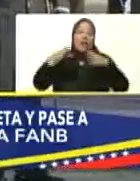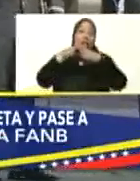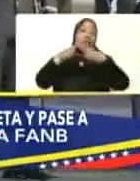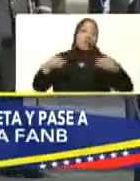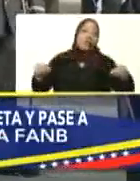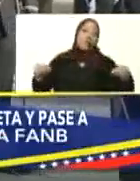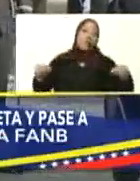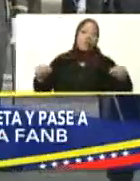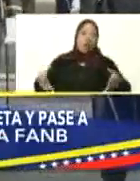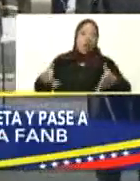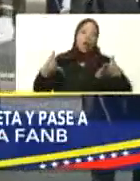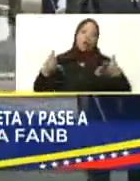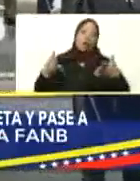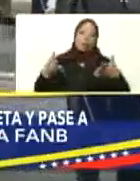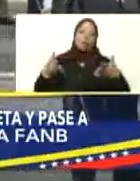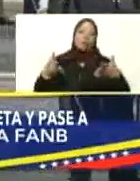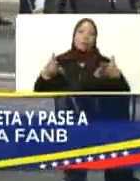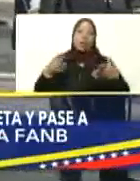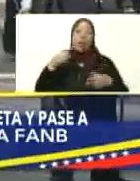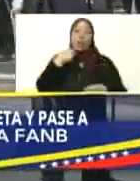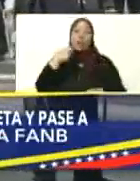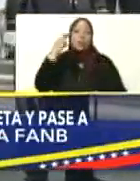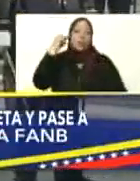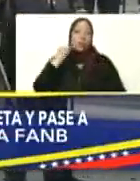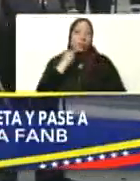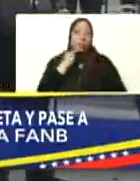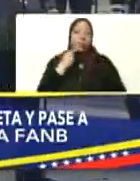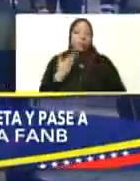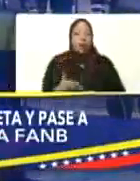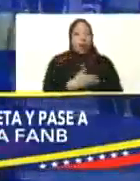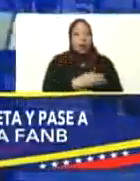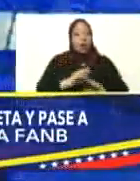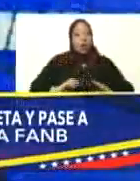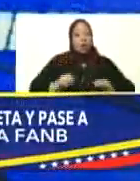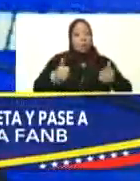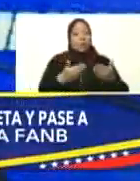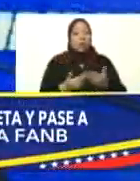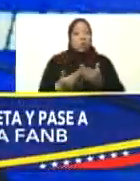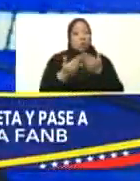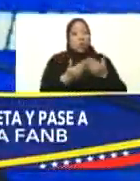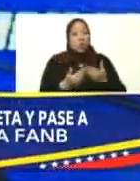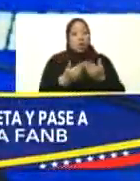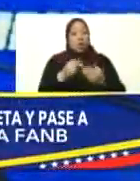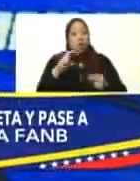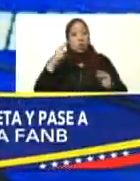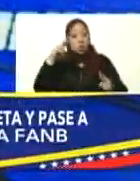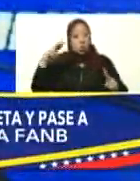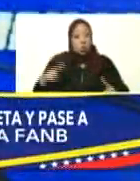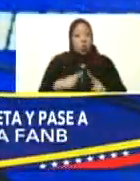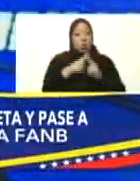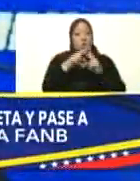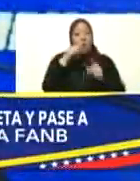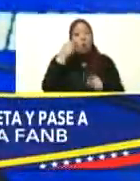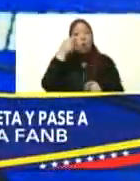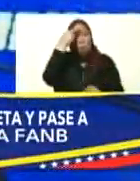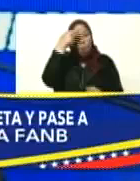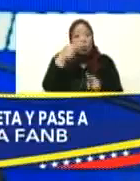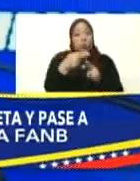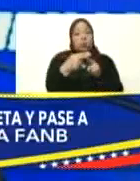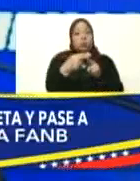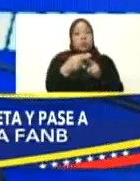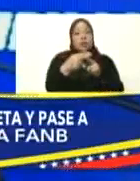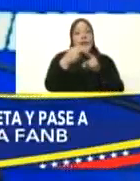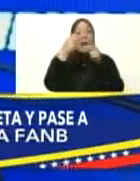Al iniciar nuestro periodo de formación como cadetes, tuvimos el inmenso honor de conocer en estos espacios a